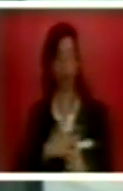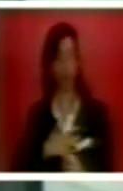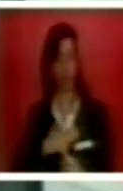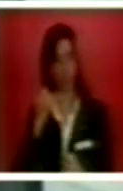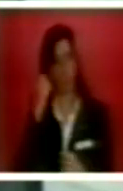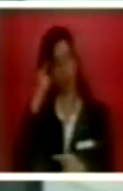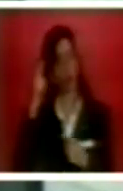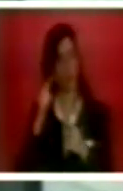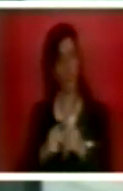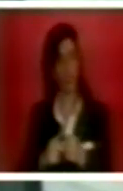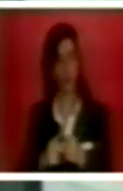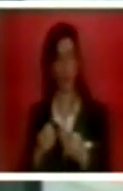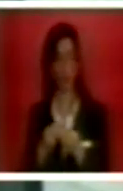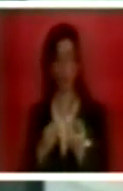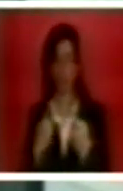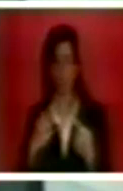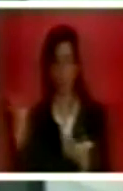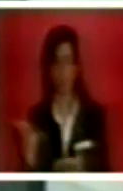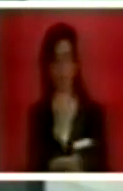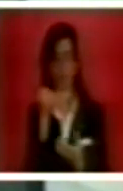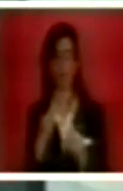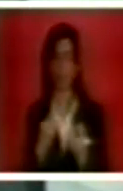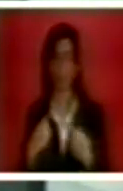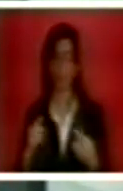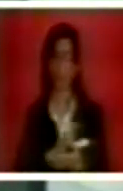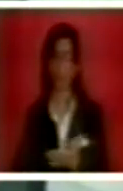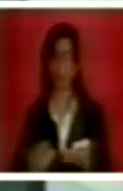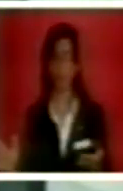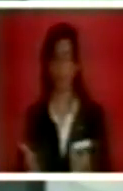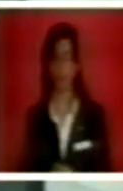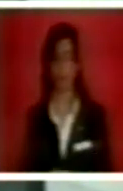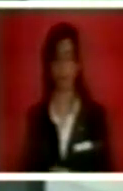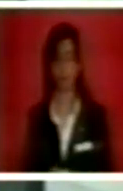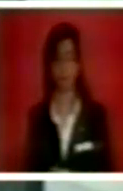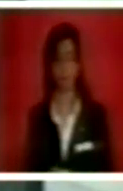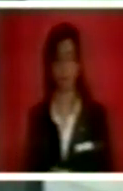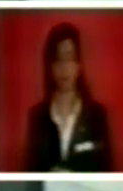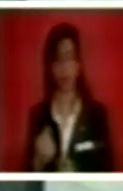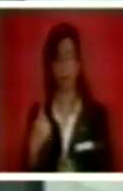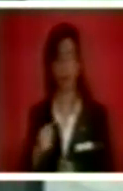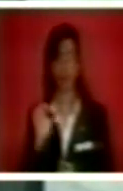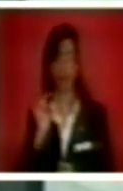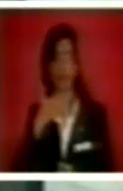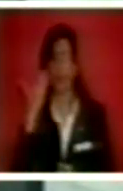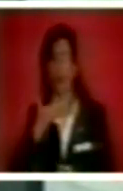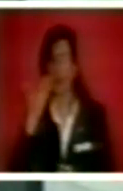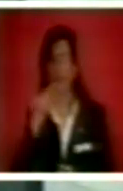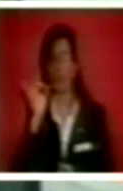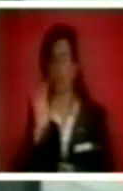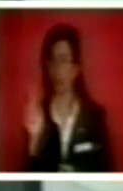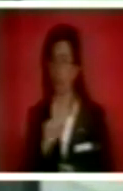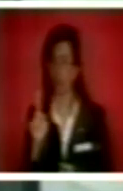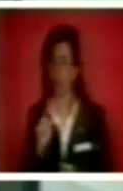objetivos estratégicos aquí señalados. Y estas no son meras palabras, me